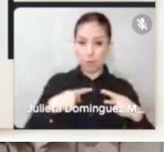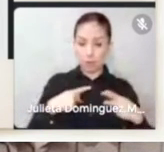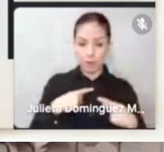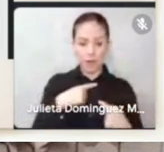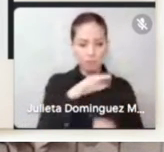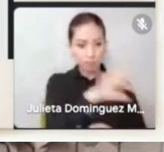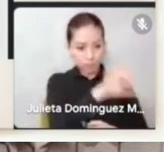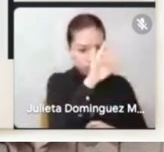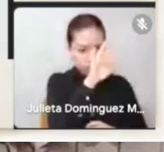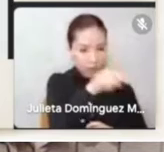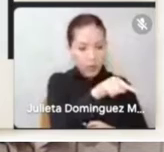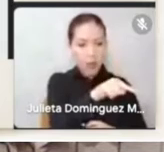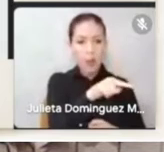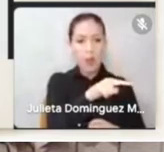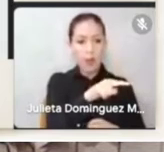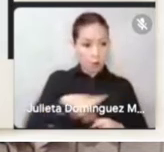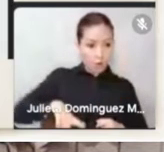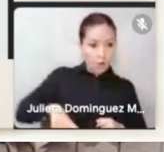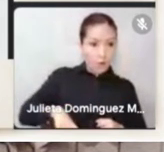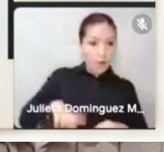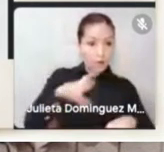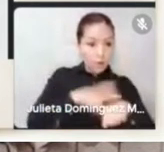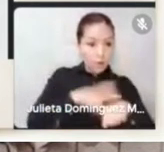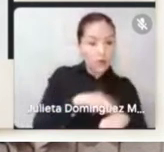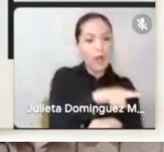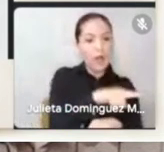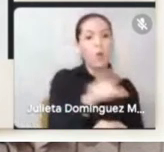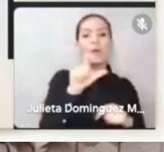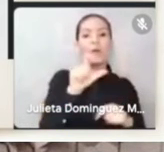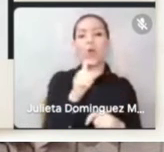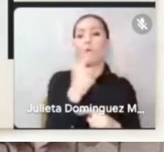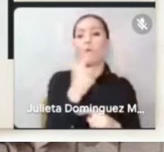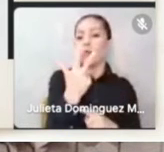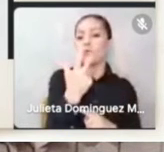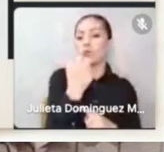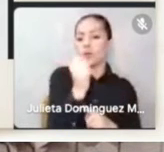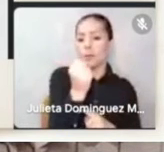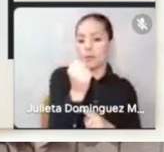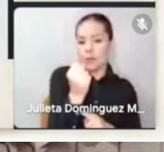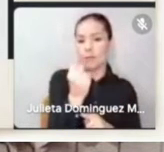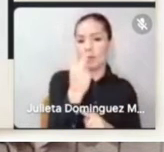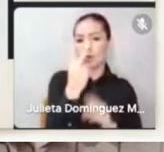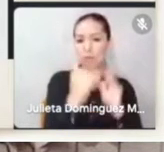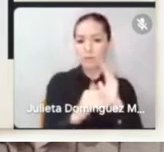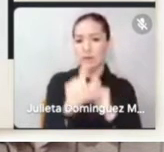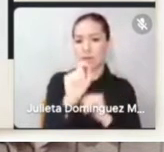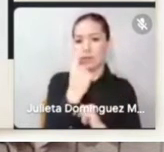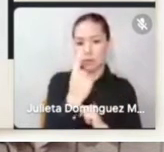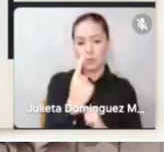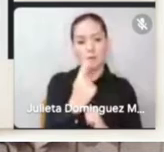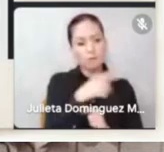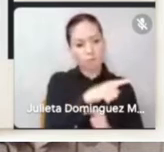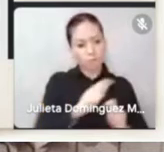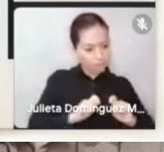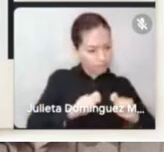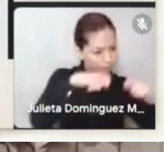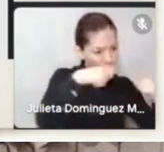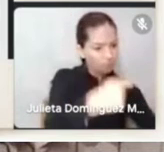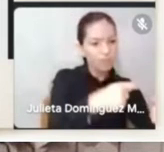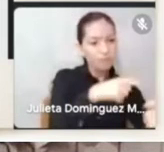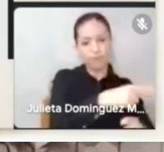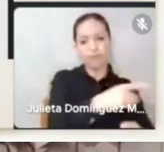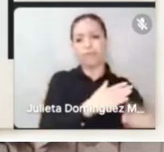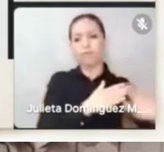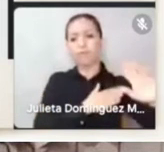debe entrar a ejercer su cargo el 8 de septiembre del año que corresponde, mediante la respectiva toma de protesta.